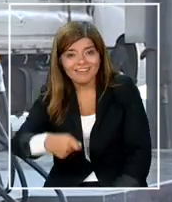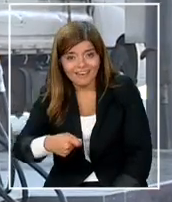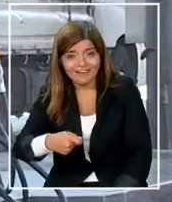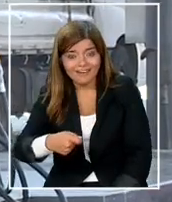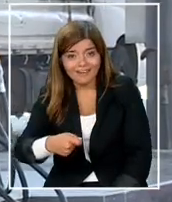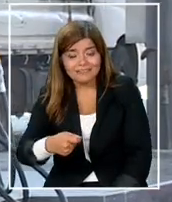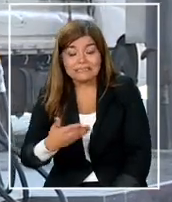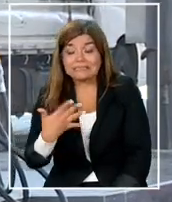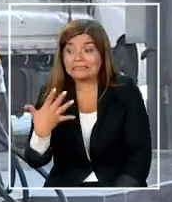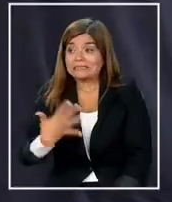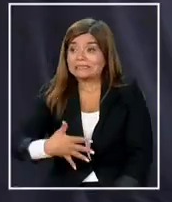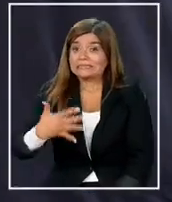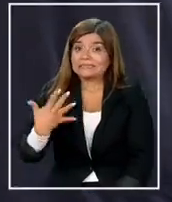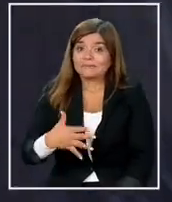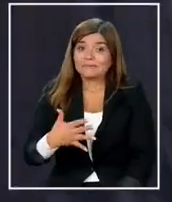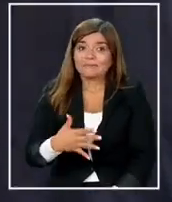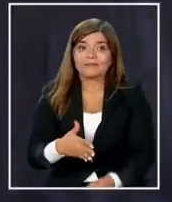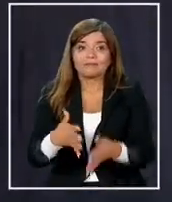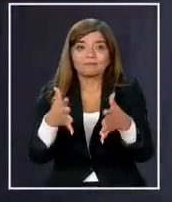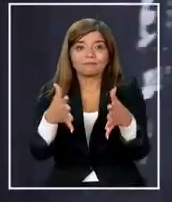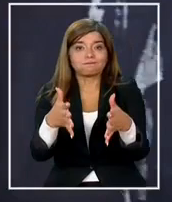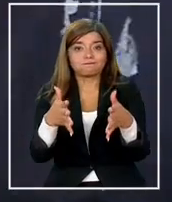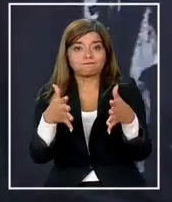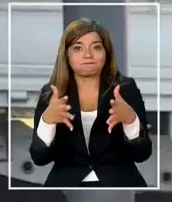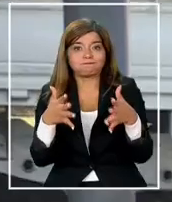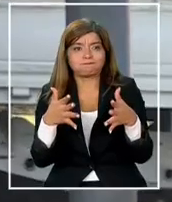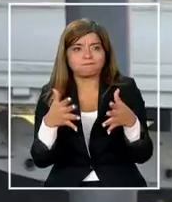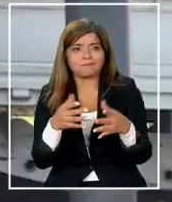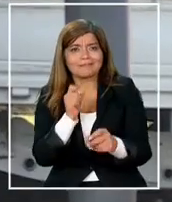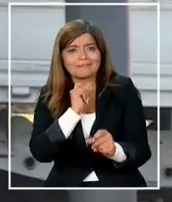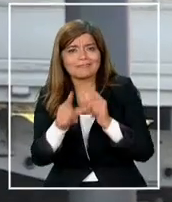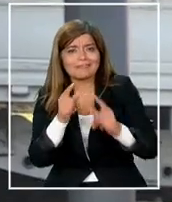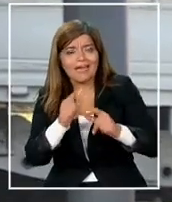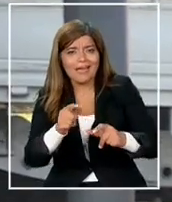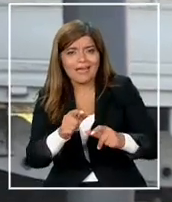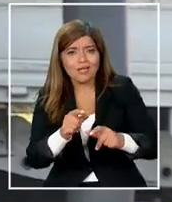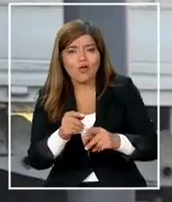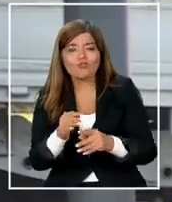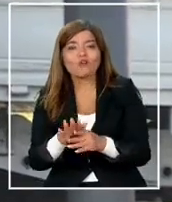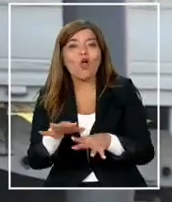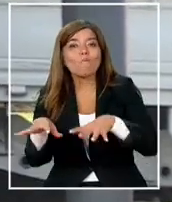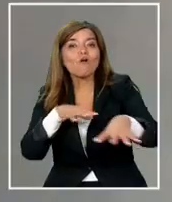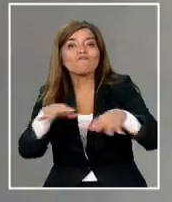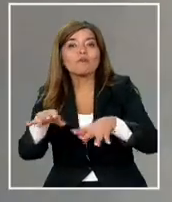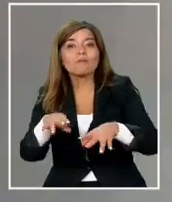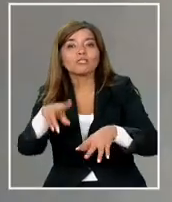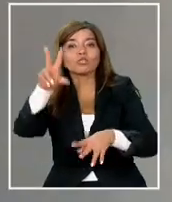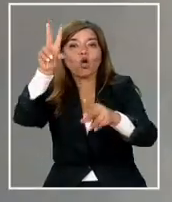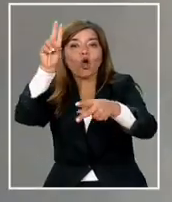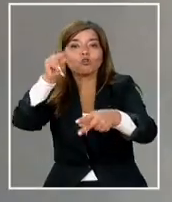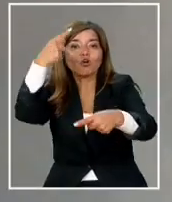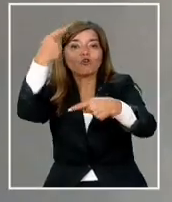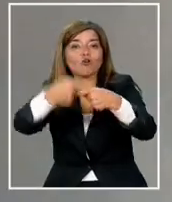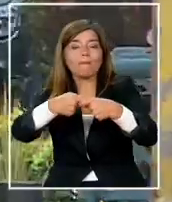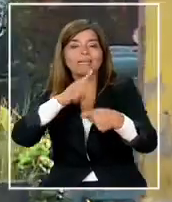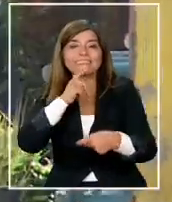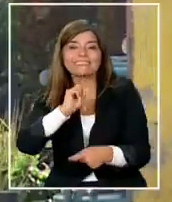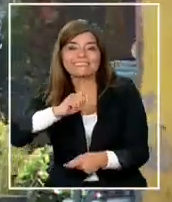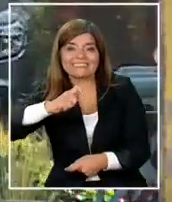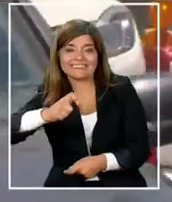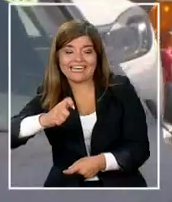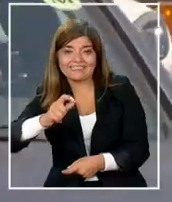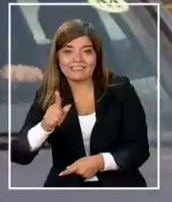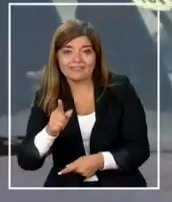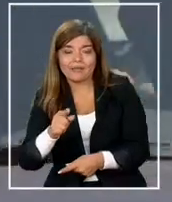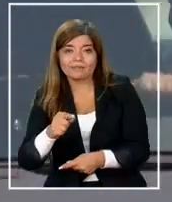de temperatura. Los camioneros se plegaban a la crítica e incluso el movimiento No Más TAC alertaba con movilizaciones a través